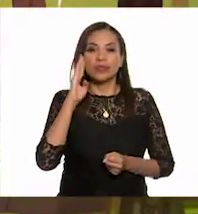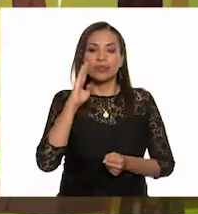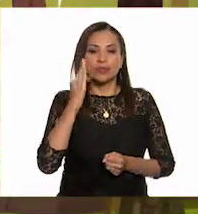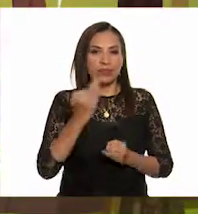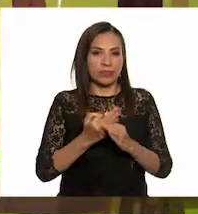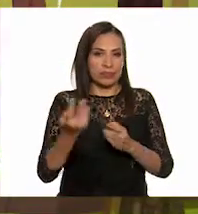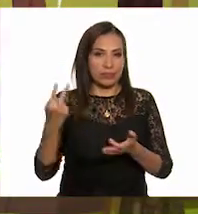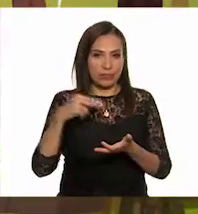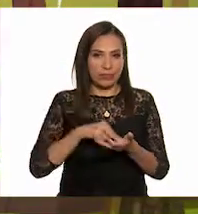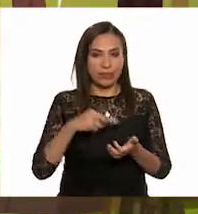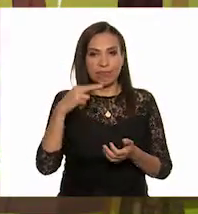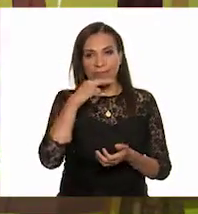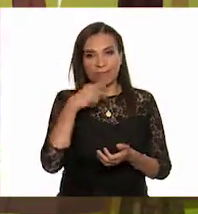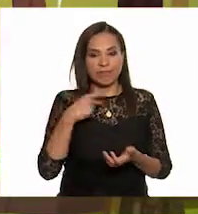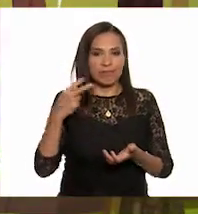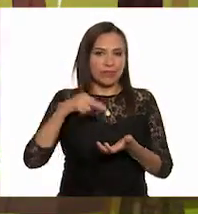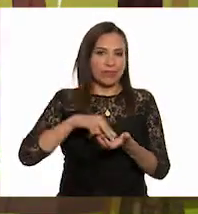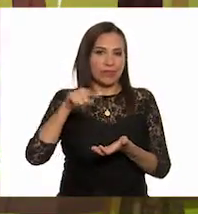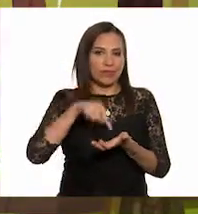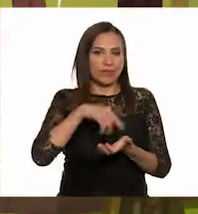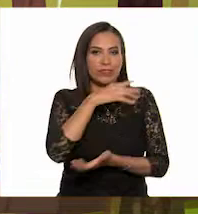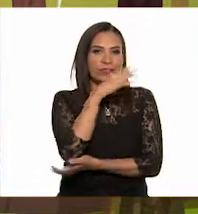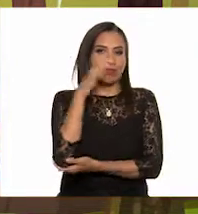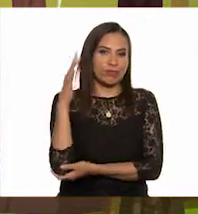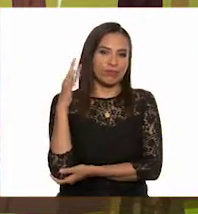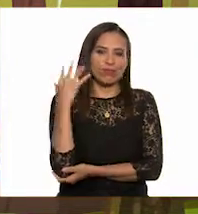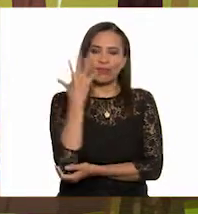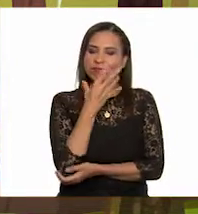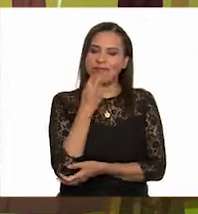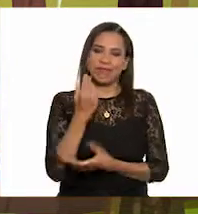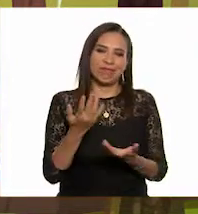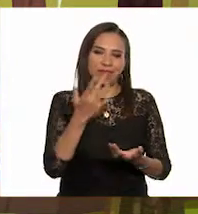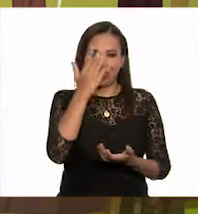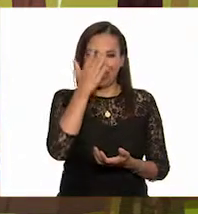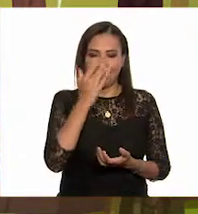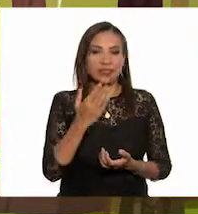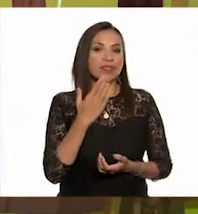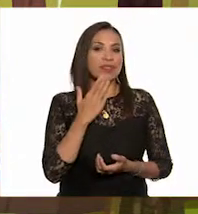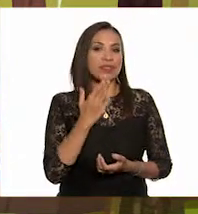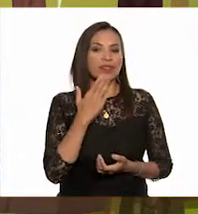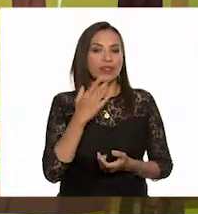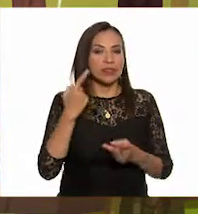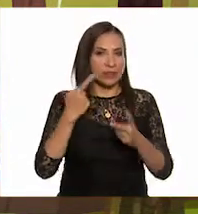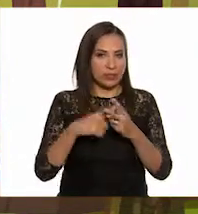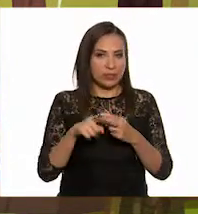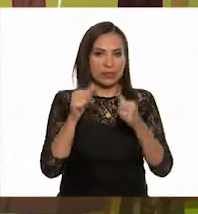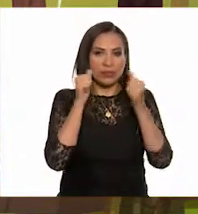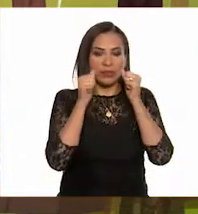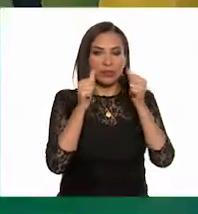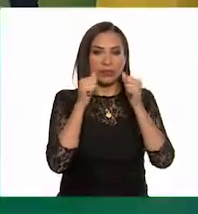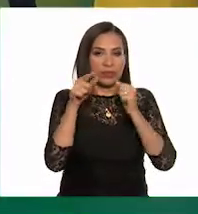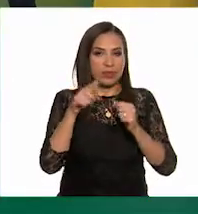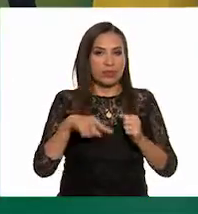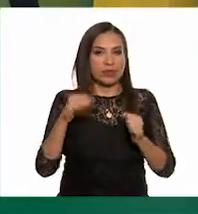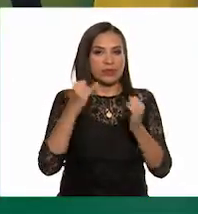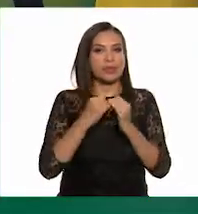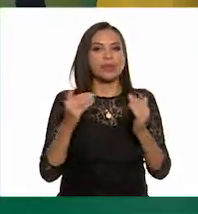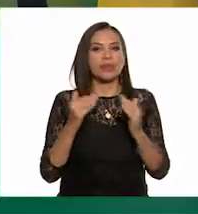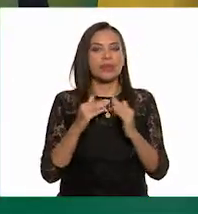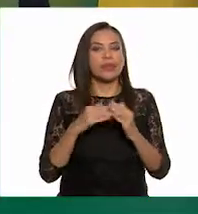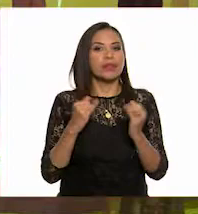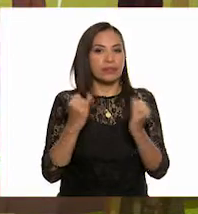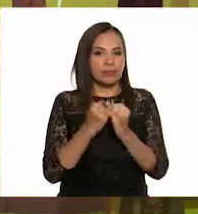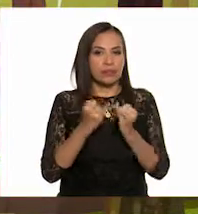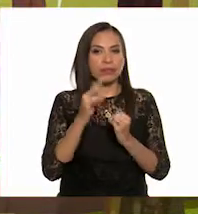estamos aquí. ¡Qué rapidez para llegar al bosque! La magia, la magia. Muy bien, comenzar. Atentos allá ustedes, sí, y allá sí. En casa